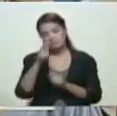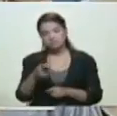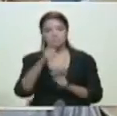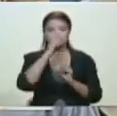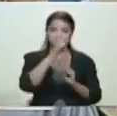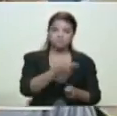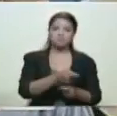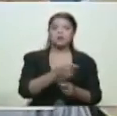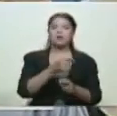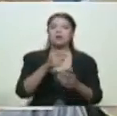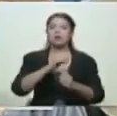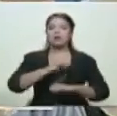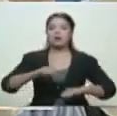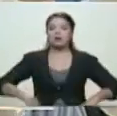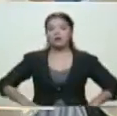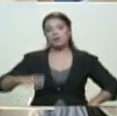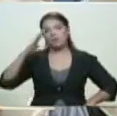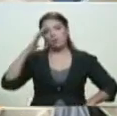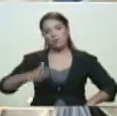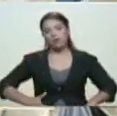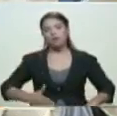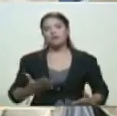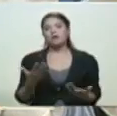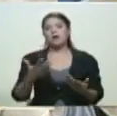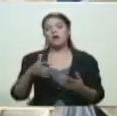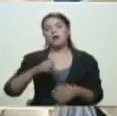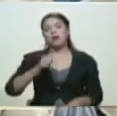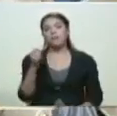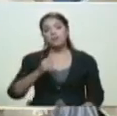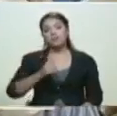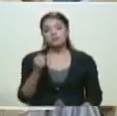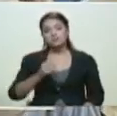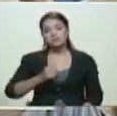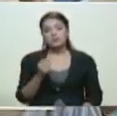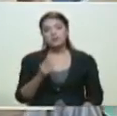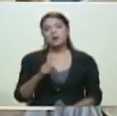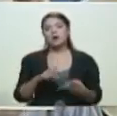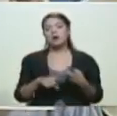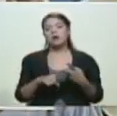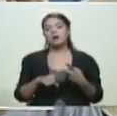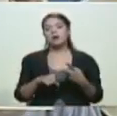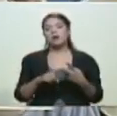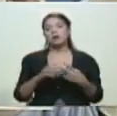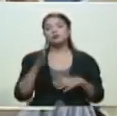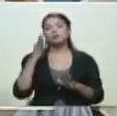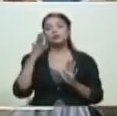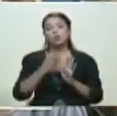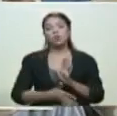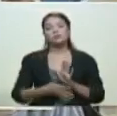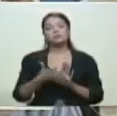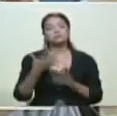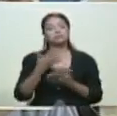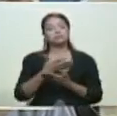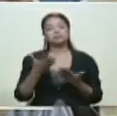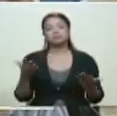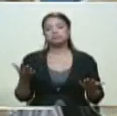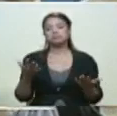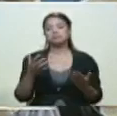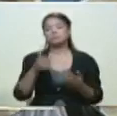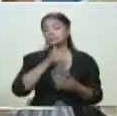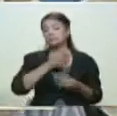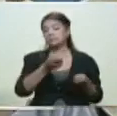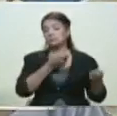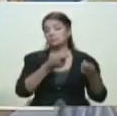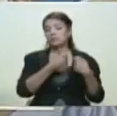reconocimiento a la Guardia Nacional Bolivariana, a la Policía Nacional Bolivariana, por lo que fue su actuación en la contención